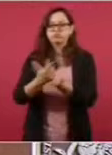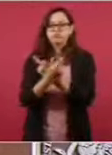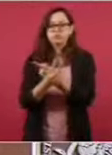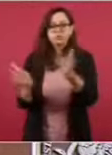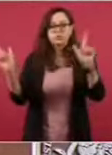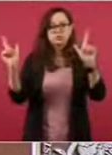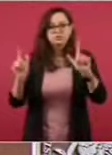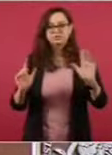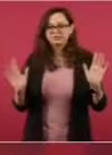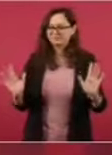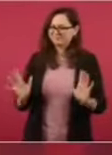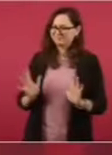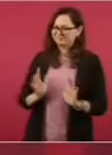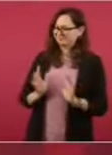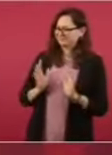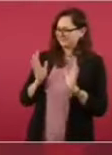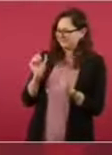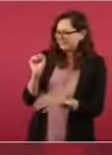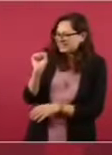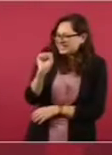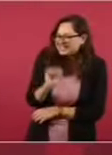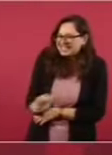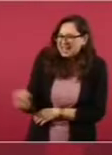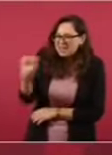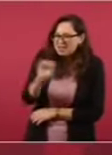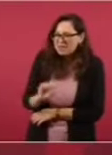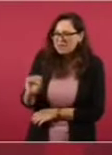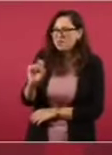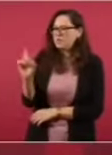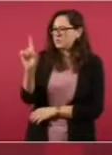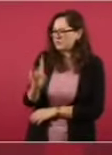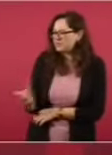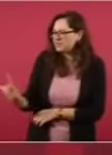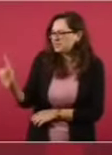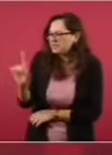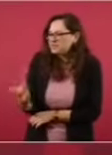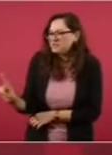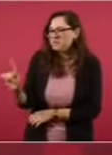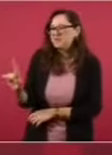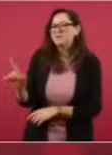un